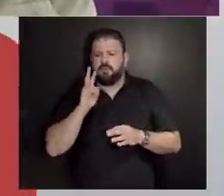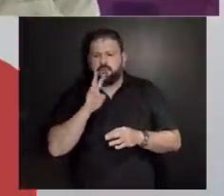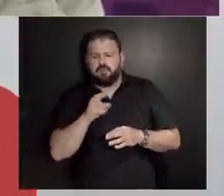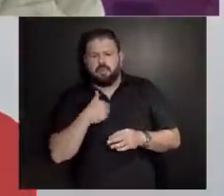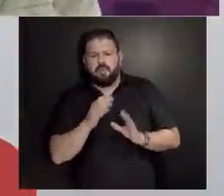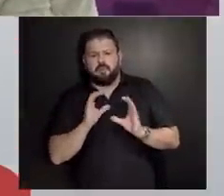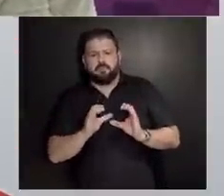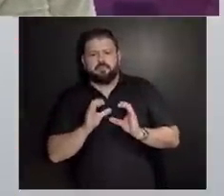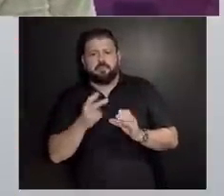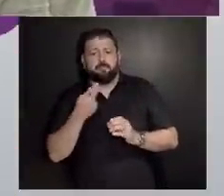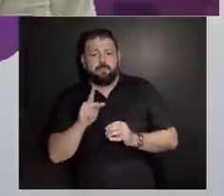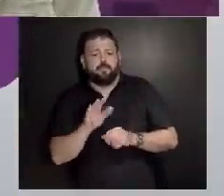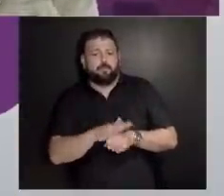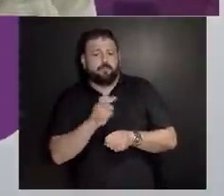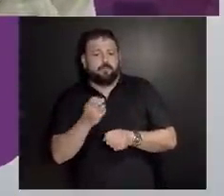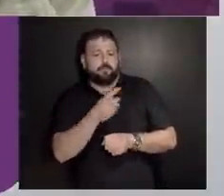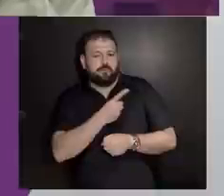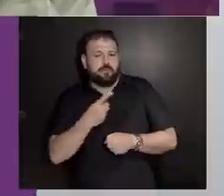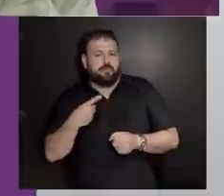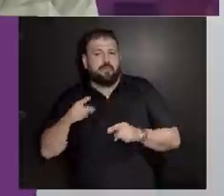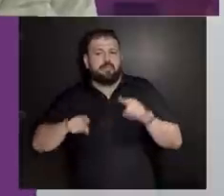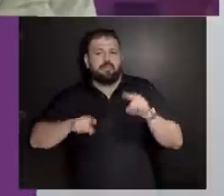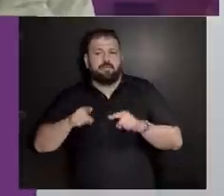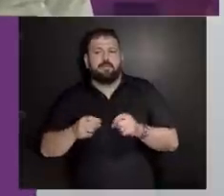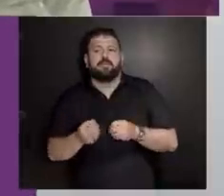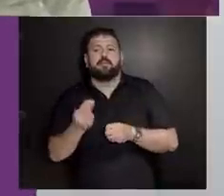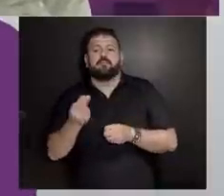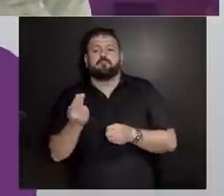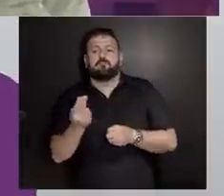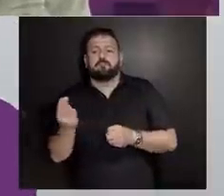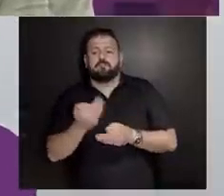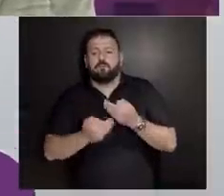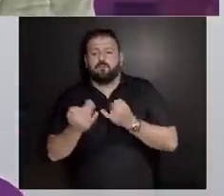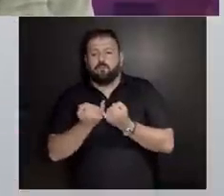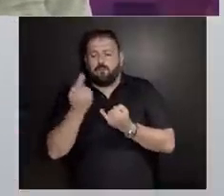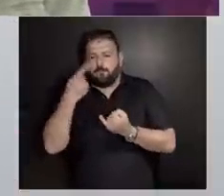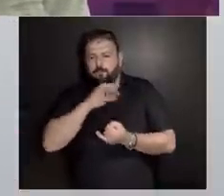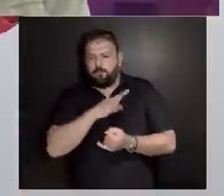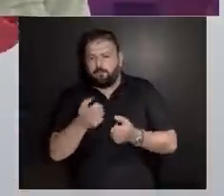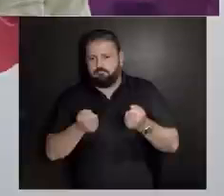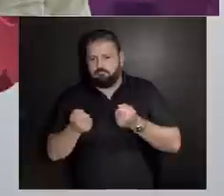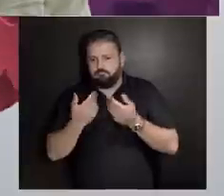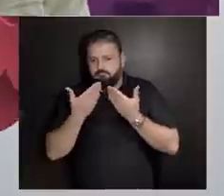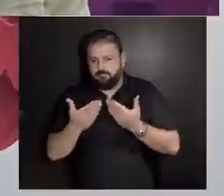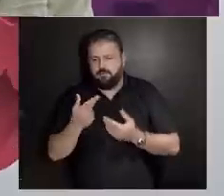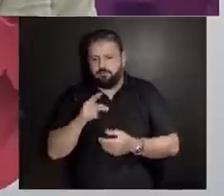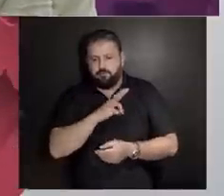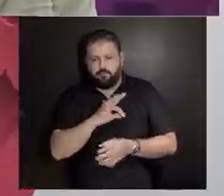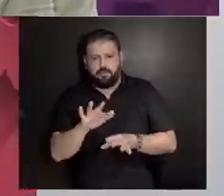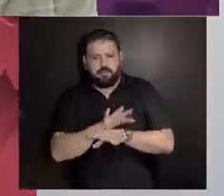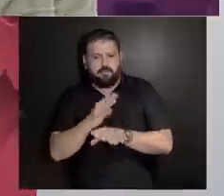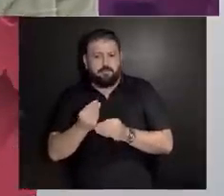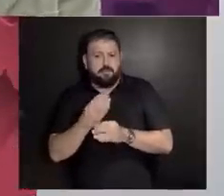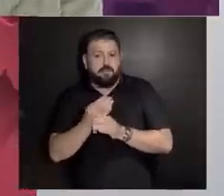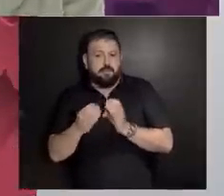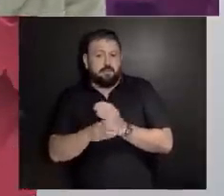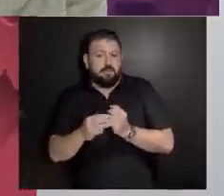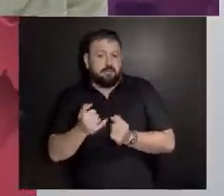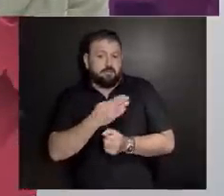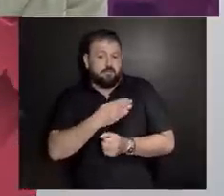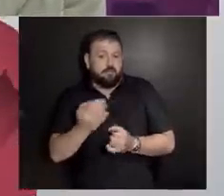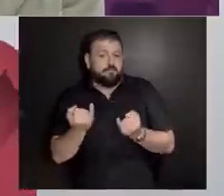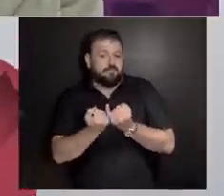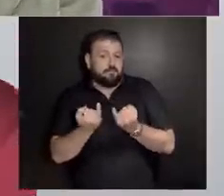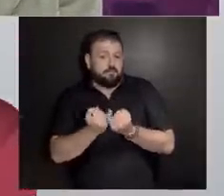bien, pero no necesariamente, ¿no? Depende qué tan alto estás acostumbrado a estar, entonces también de ahí cambian muchas cosas. Y bueno, pues igualmente